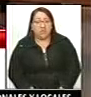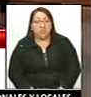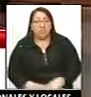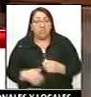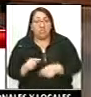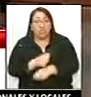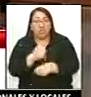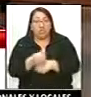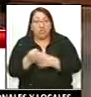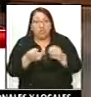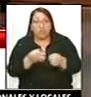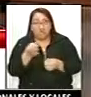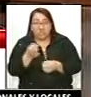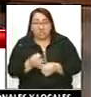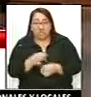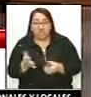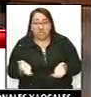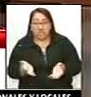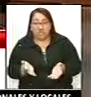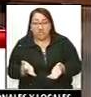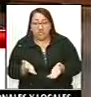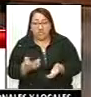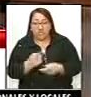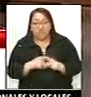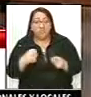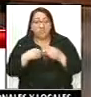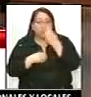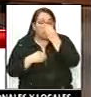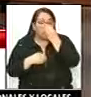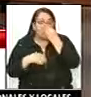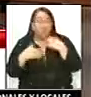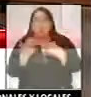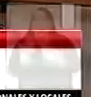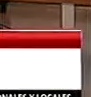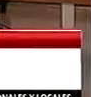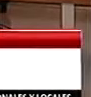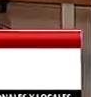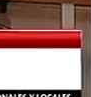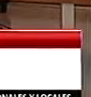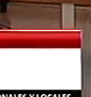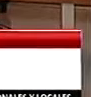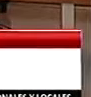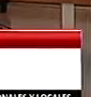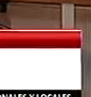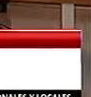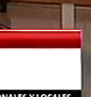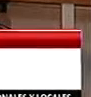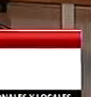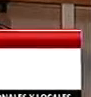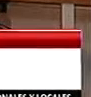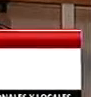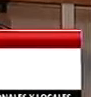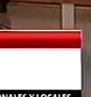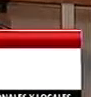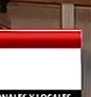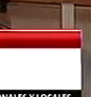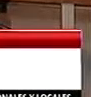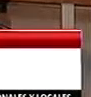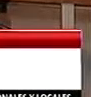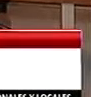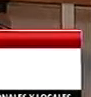desmentirme si lo que estoy diciendo no es cierto. Nosotros no podemos cobrar por nuestros servicios, señores. Así, no podemos